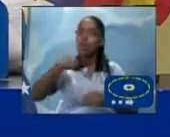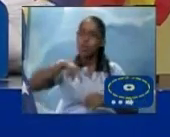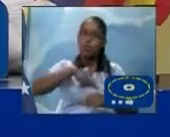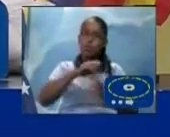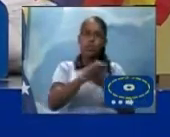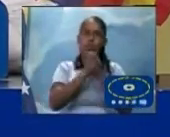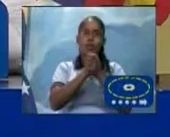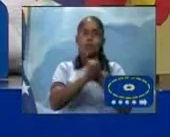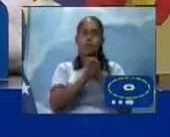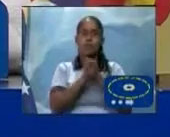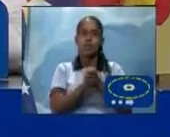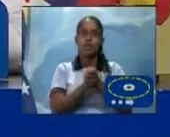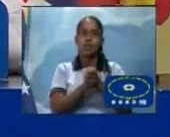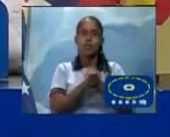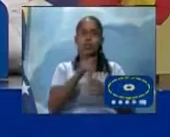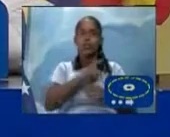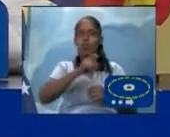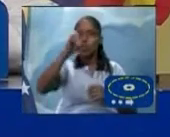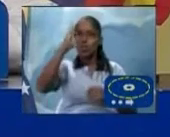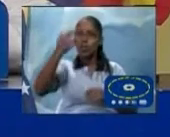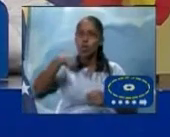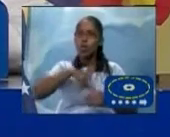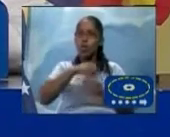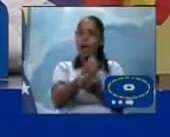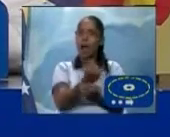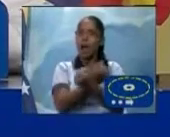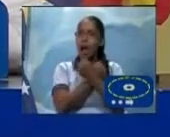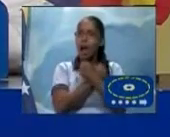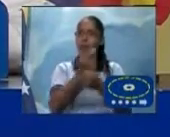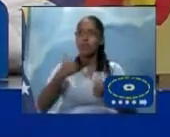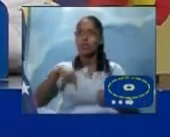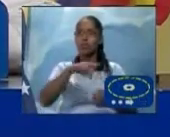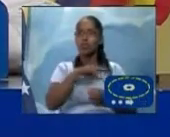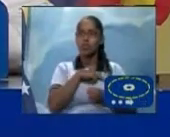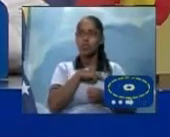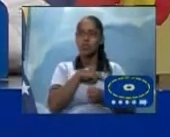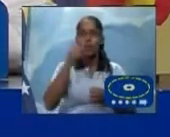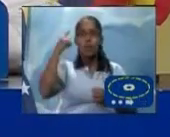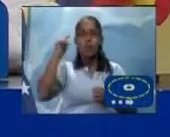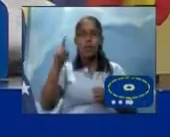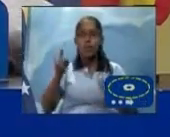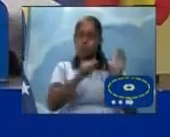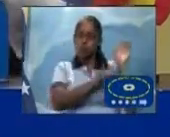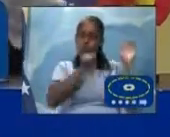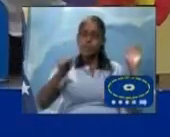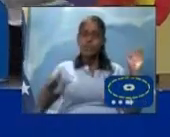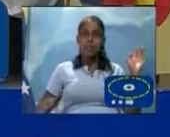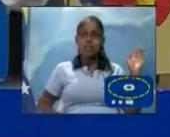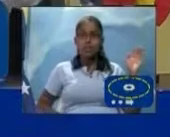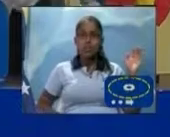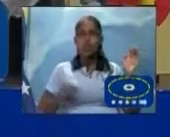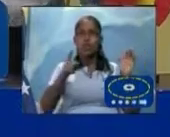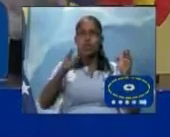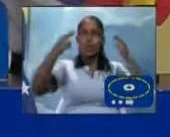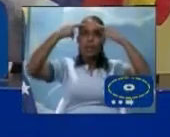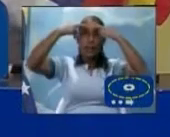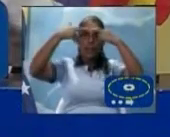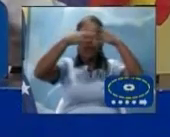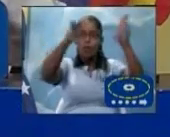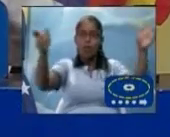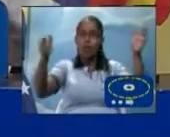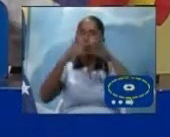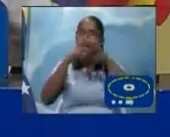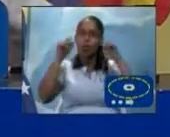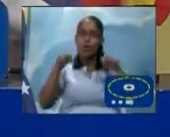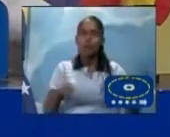amigo. Benjamín, Dios nos ama a nosotros, hermano Benjamín. Por eso el Señor le reveló todo